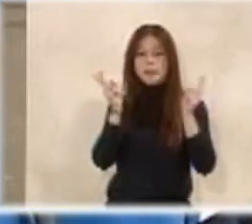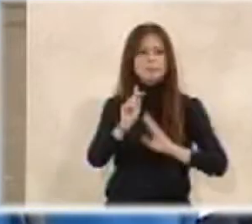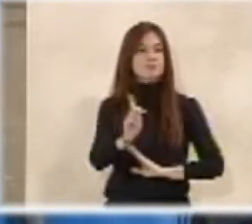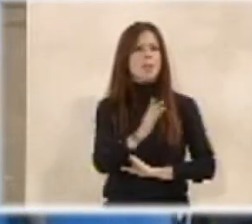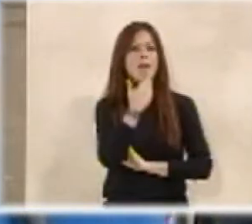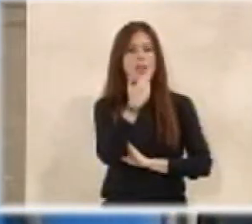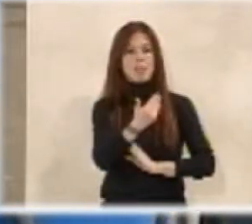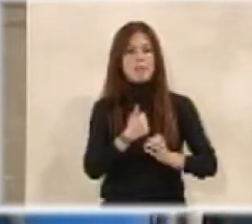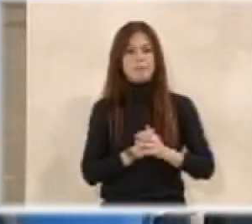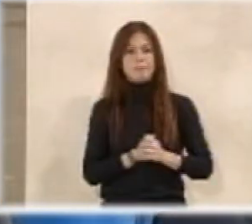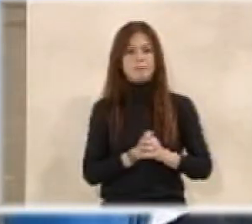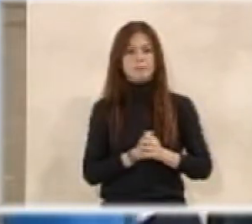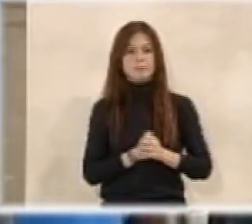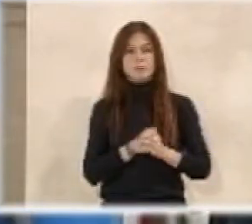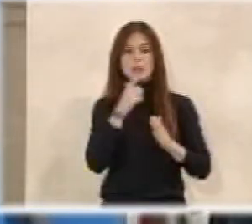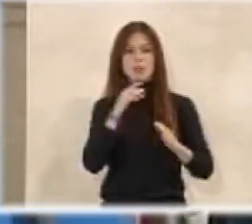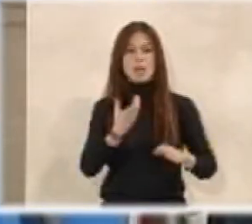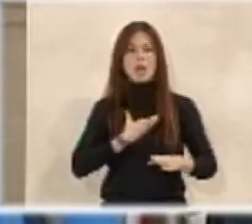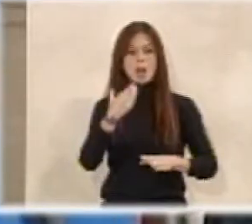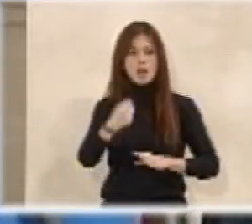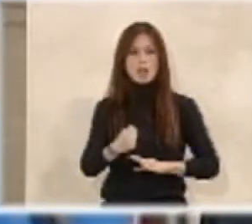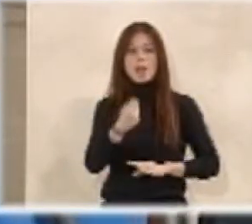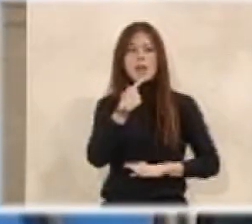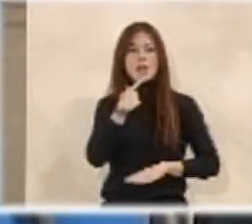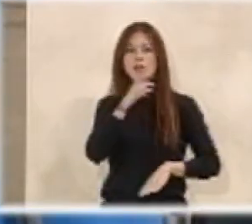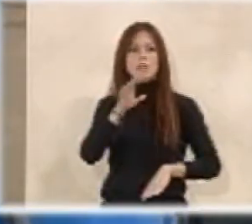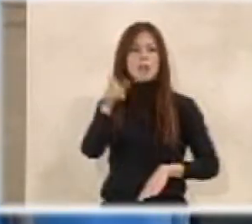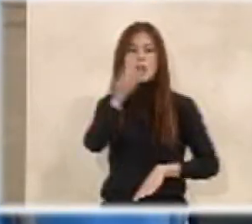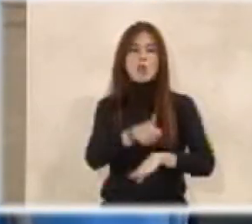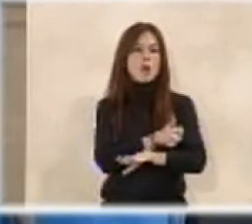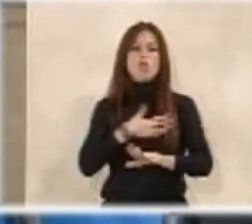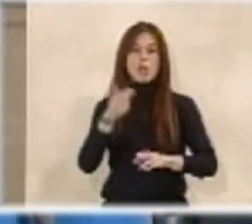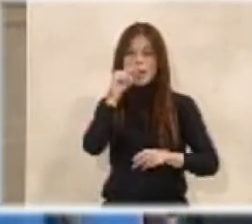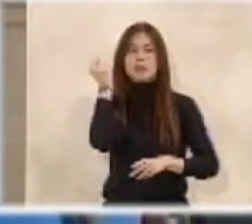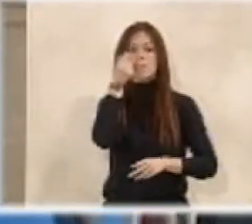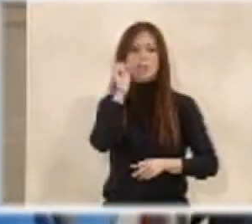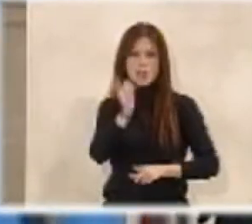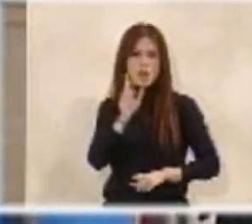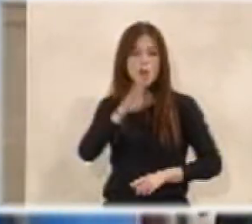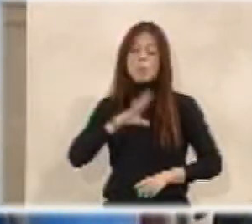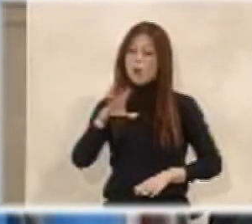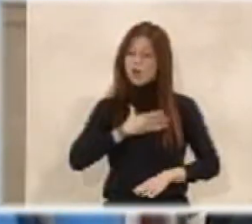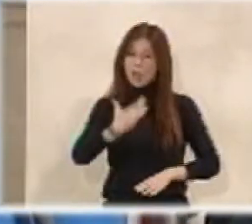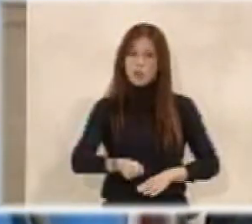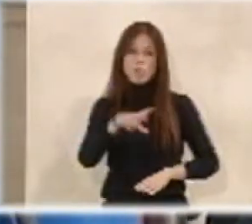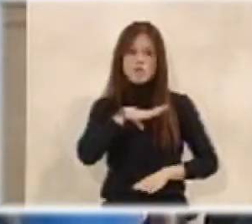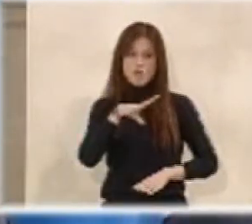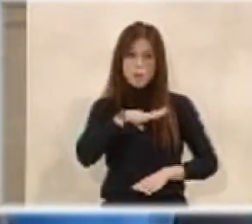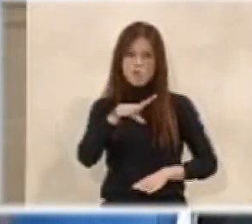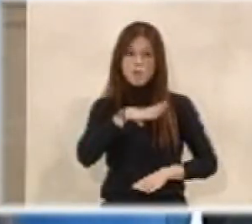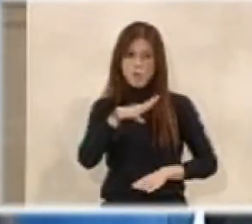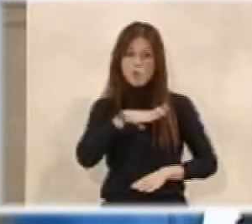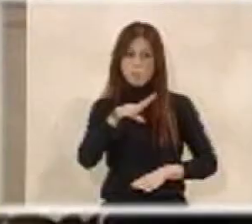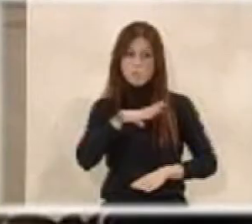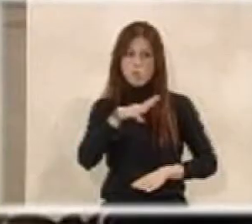Muchas gracias. Pasamos a contestar las preguntas. Por favor, por favor, por favor, por favor, por